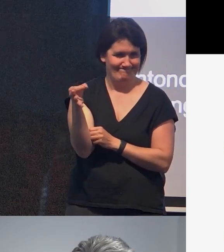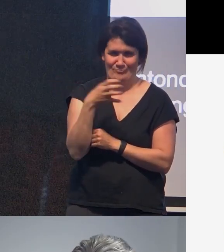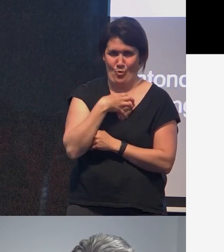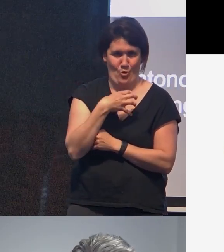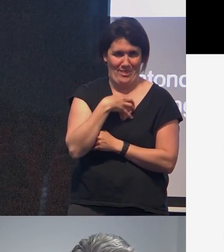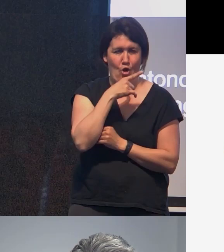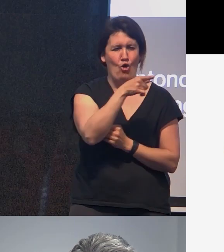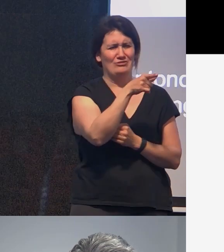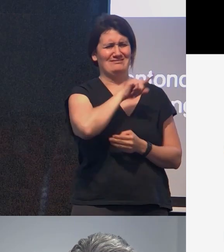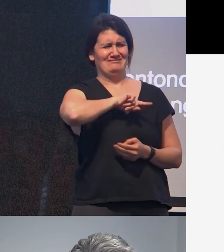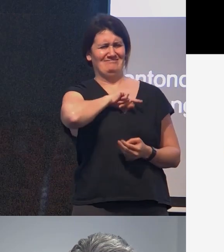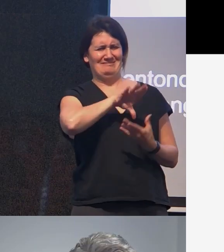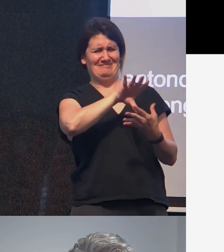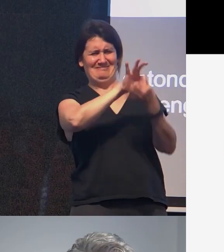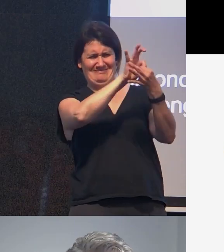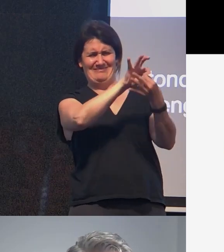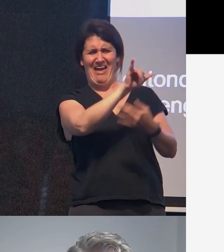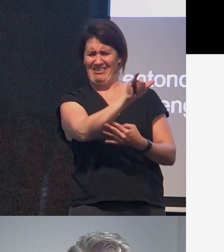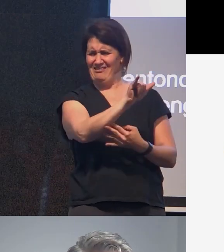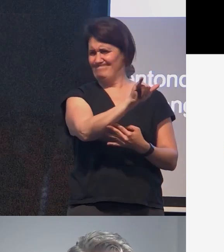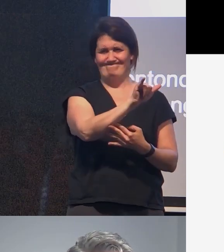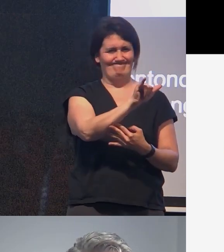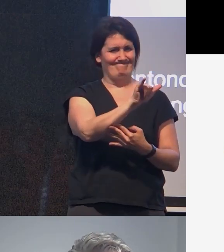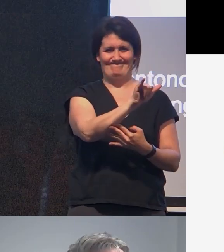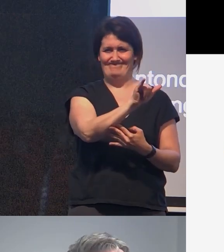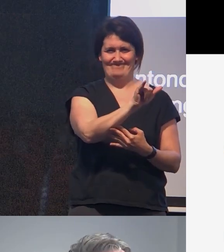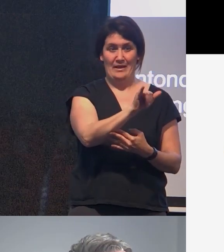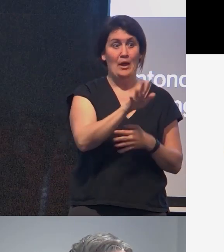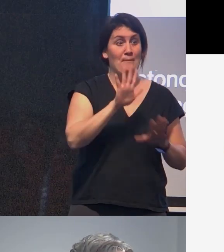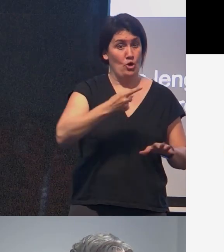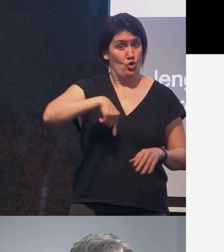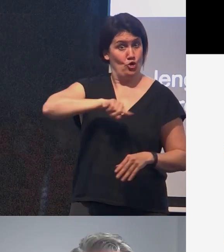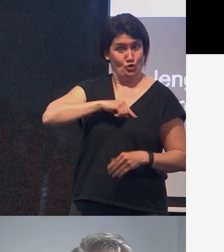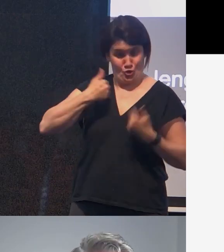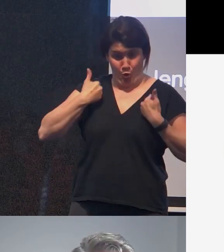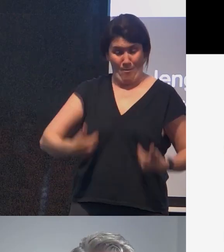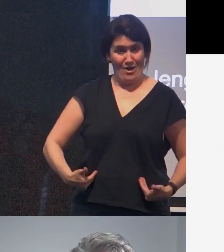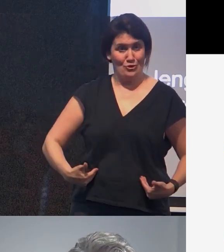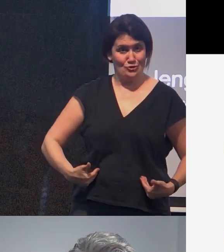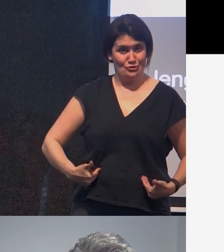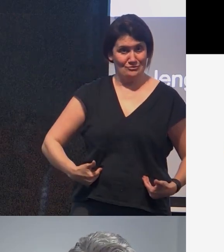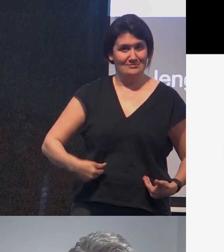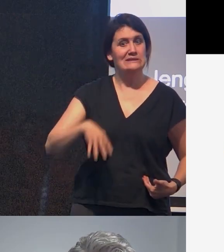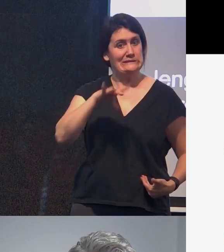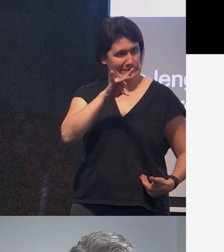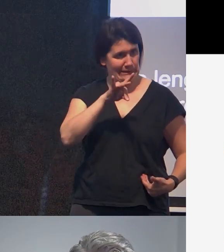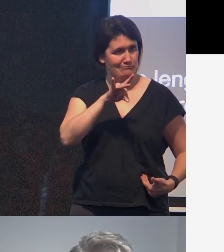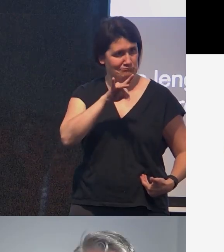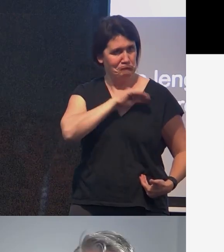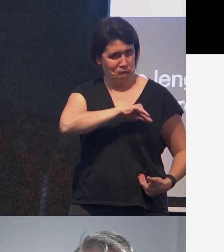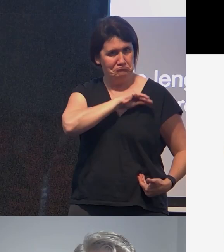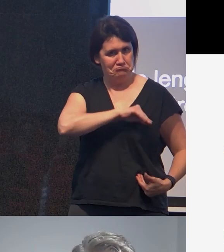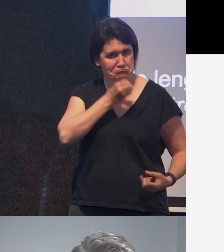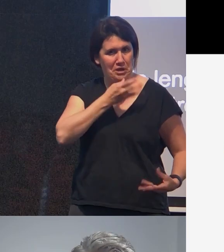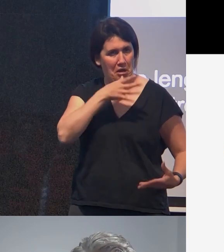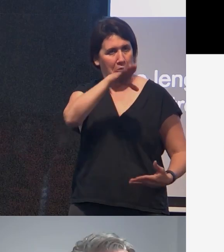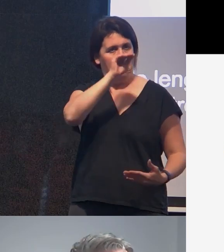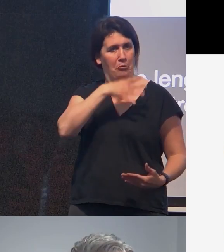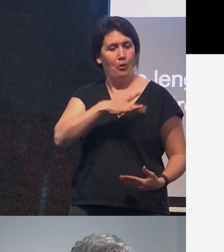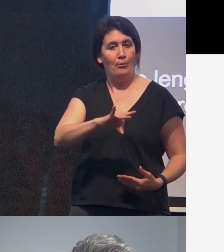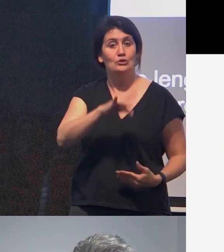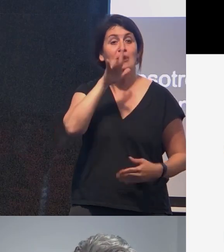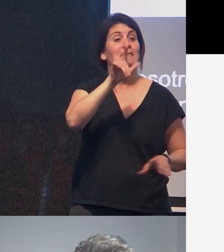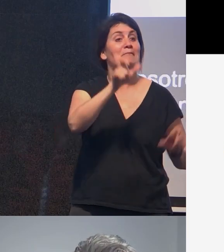darle sentido. En cambio, nosotros, los humanos, sí lo hacemos bastante bien y algunas